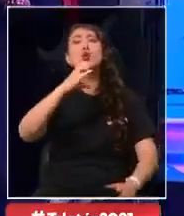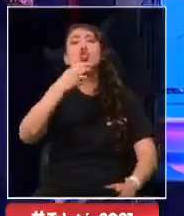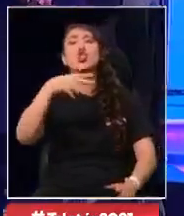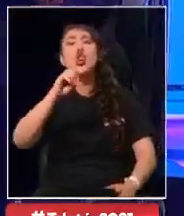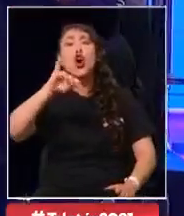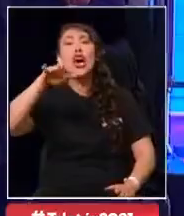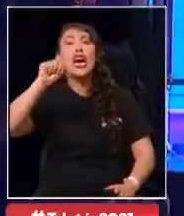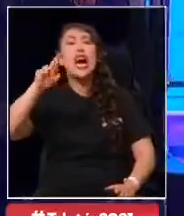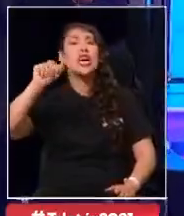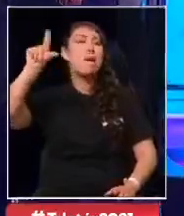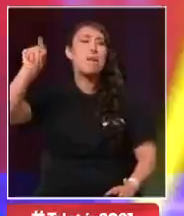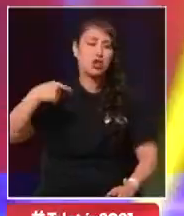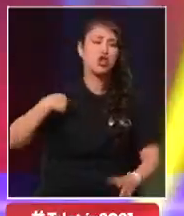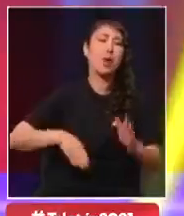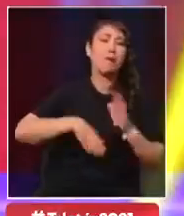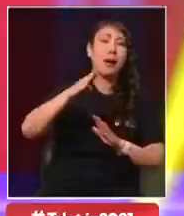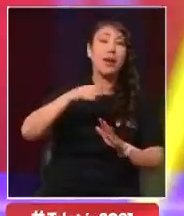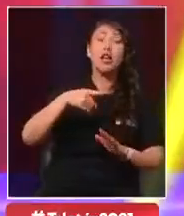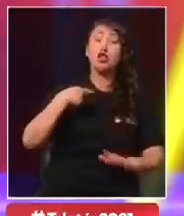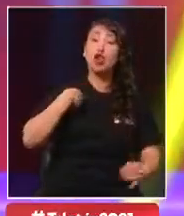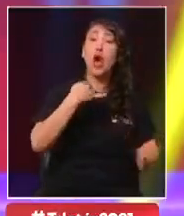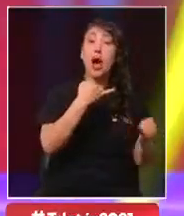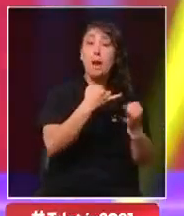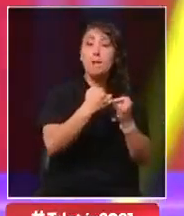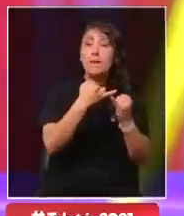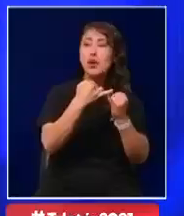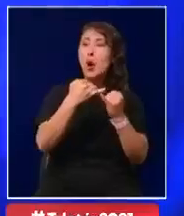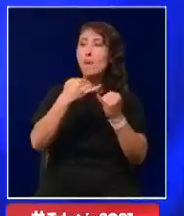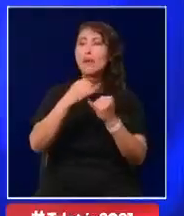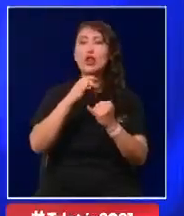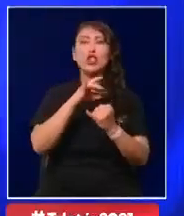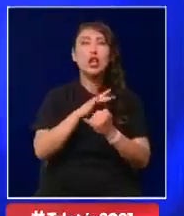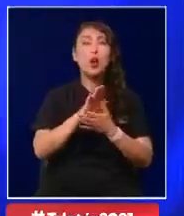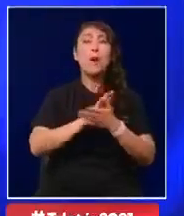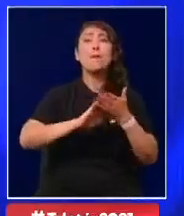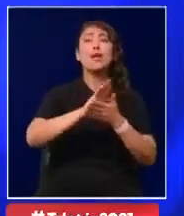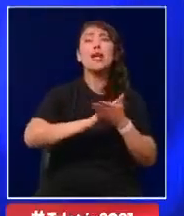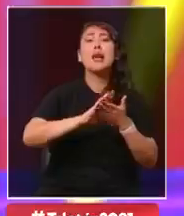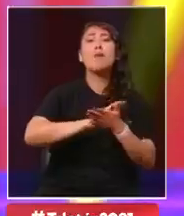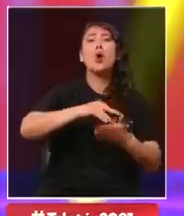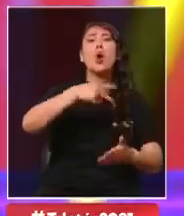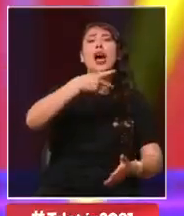Y tengo muchos amigos chilenos como Happy